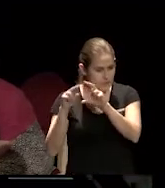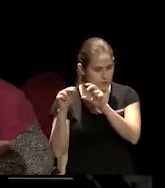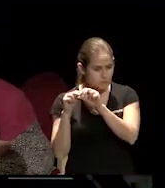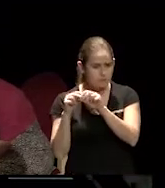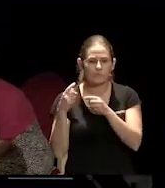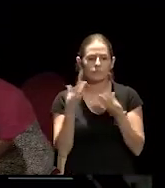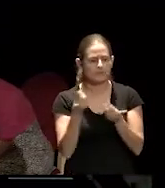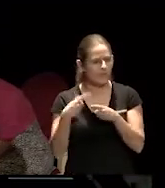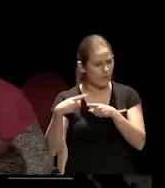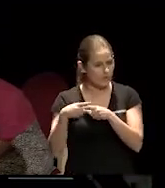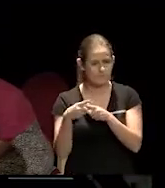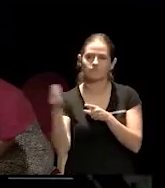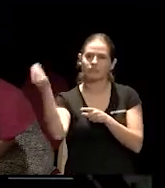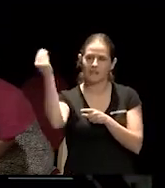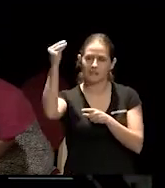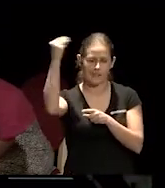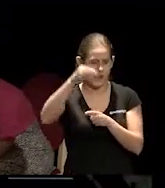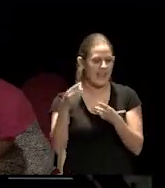techo.